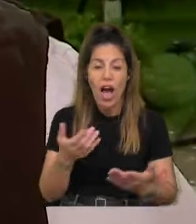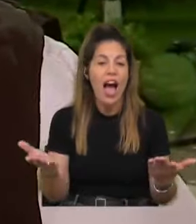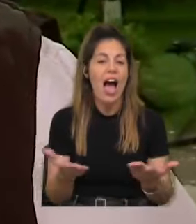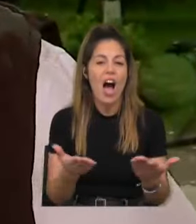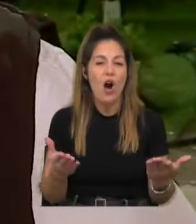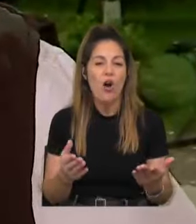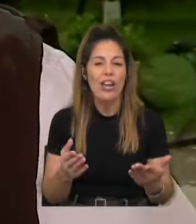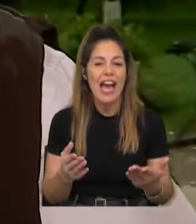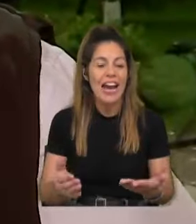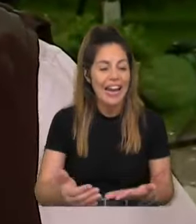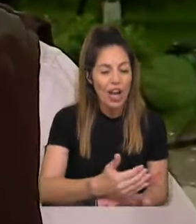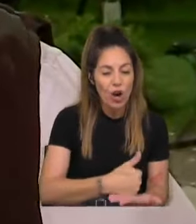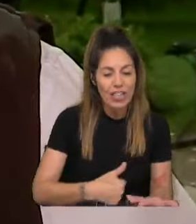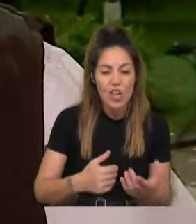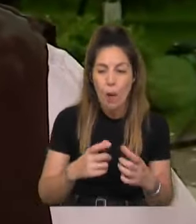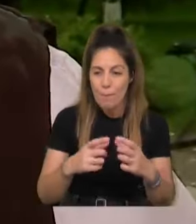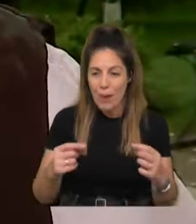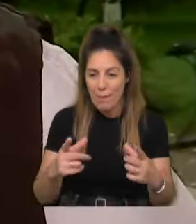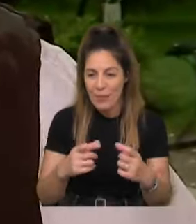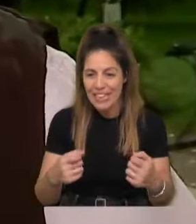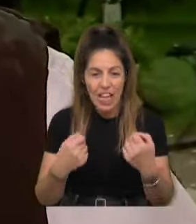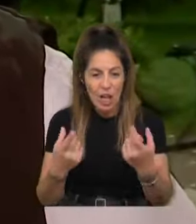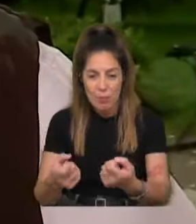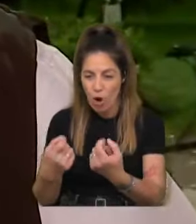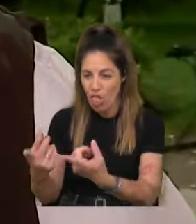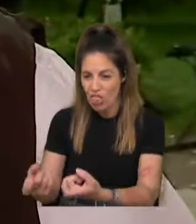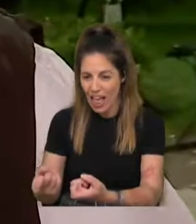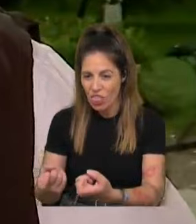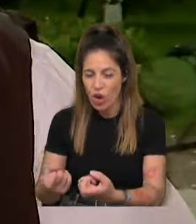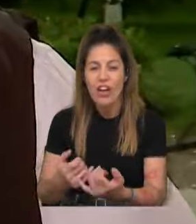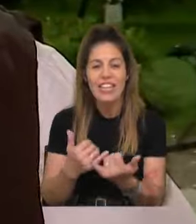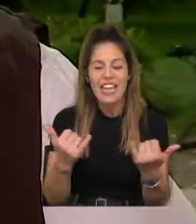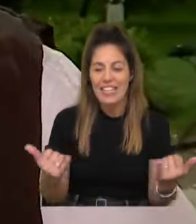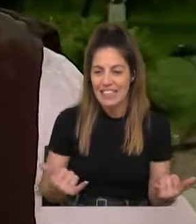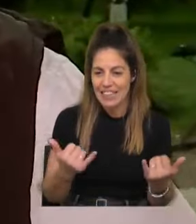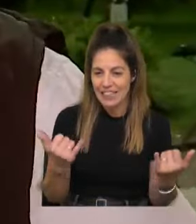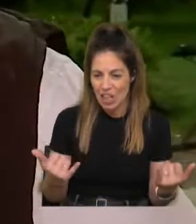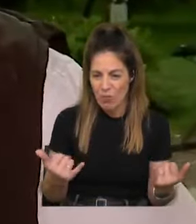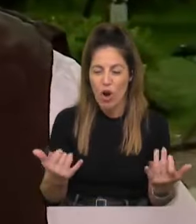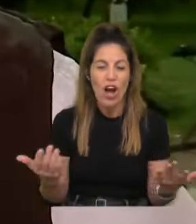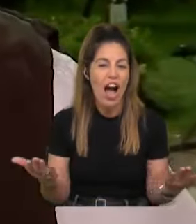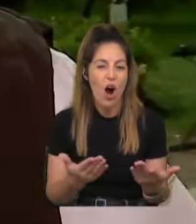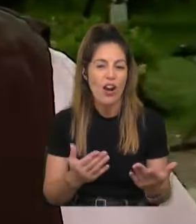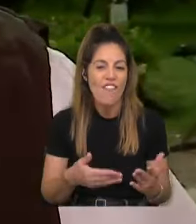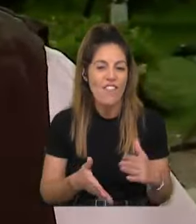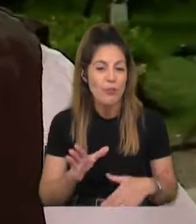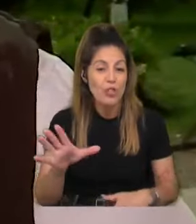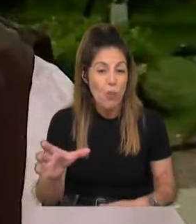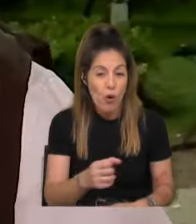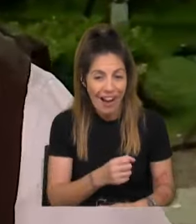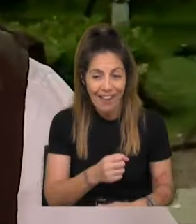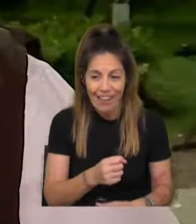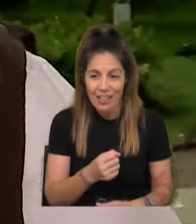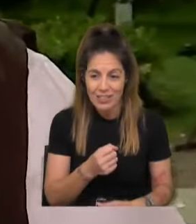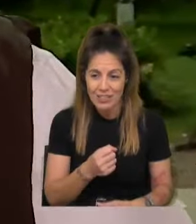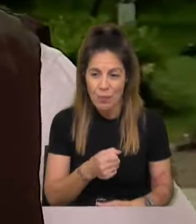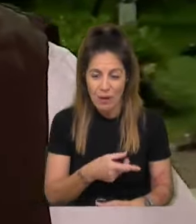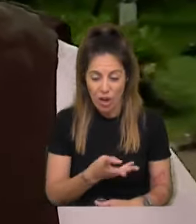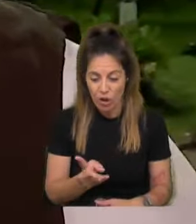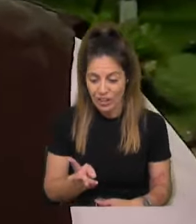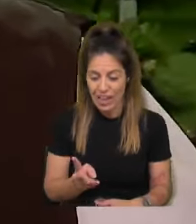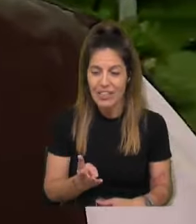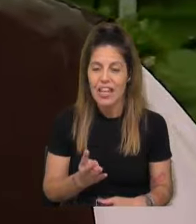hacer esa recolección de muchas papeletas que hemos entregado en todo este tiempo y bueno que estamos pasando a buscar y a levantarla eh